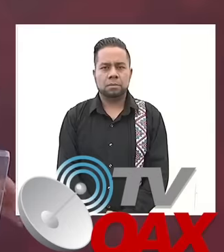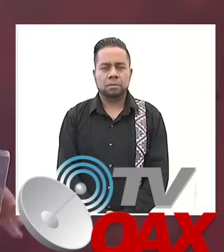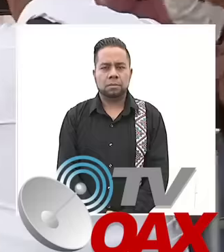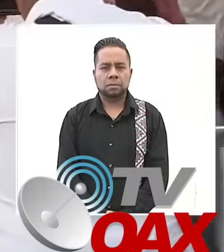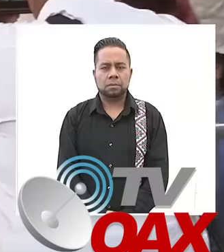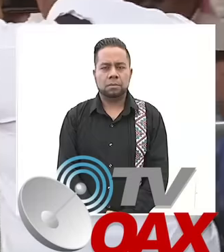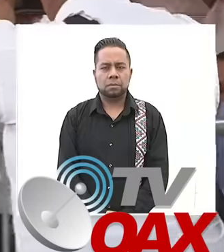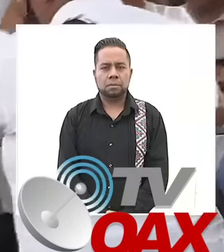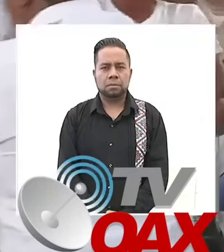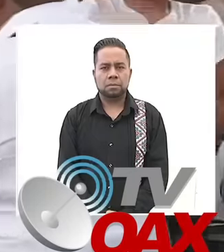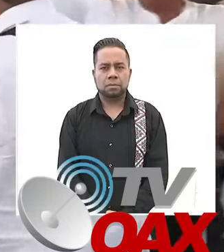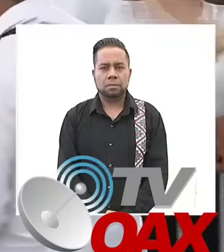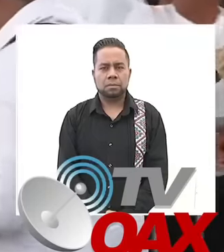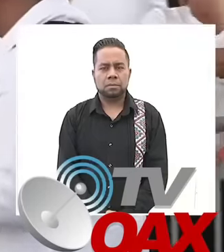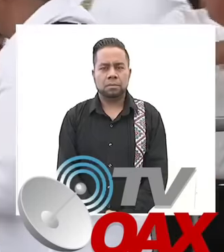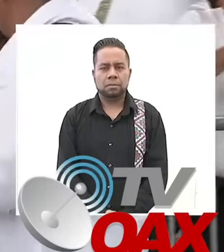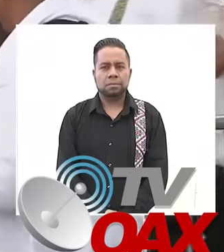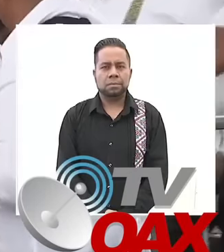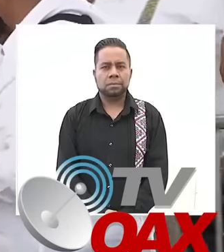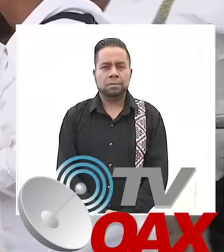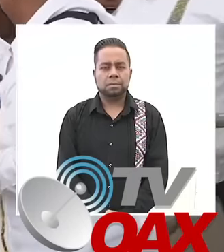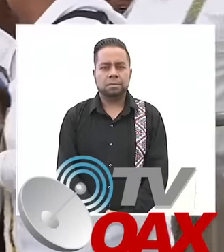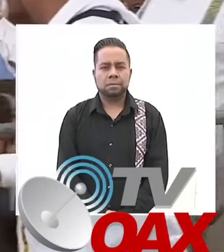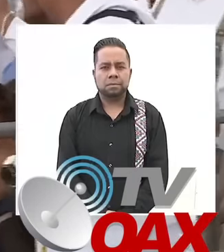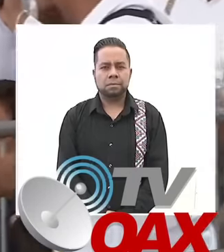Y quiero, acerca de